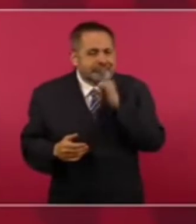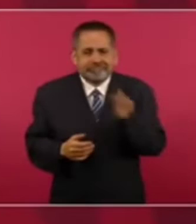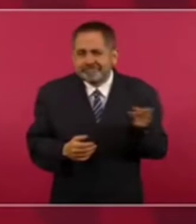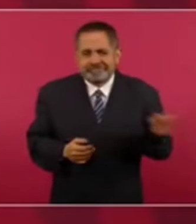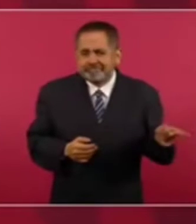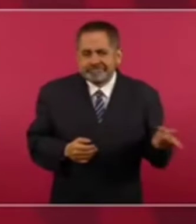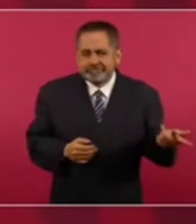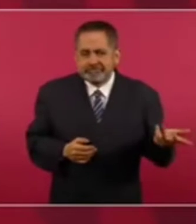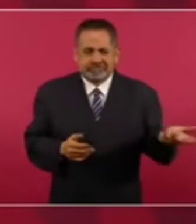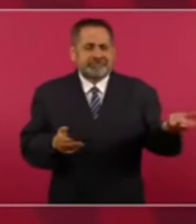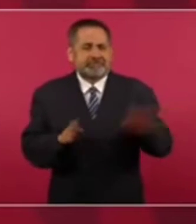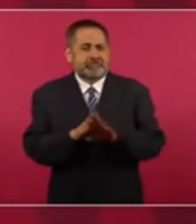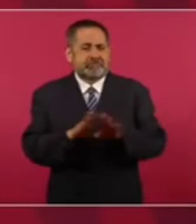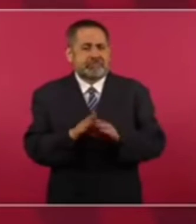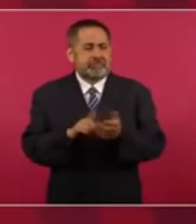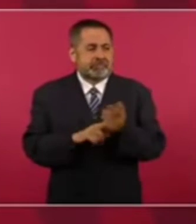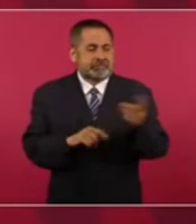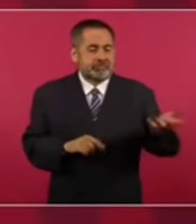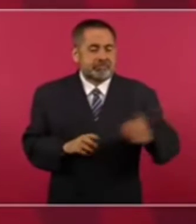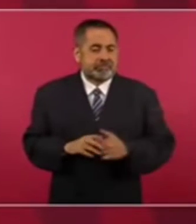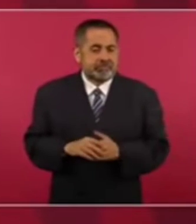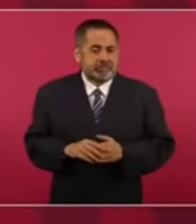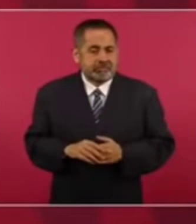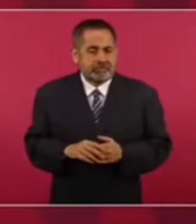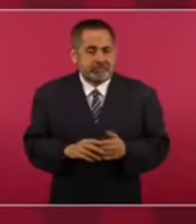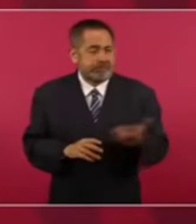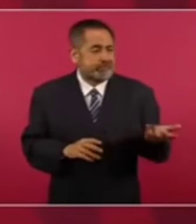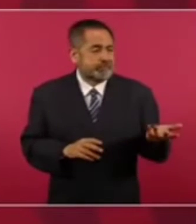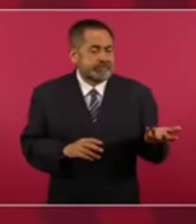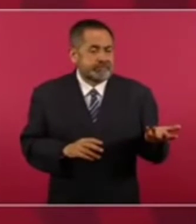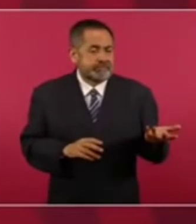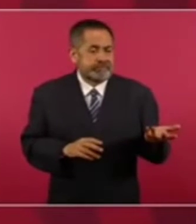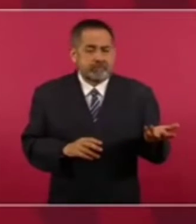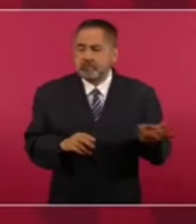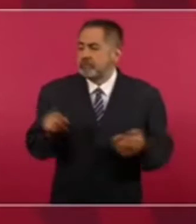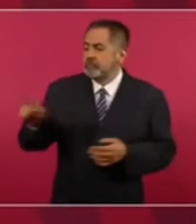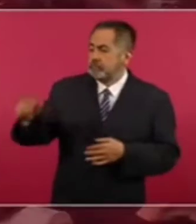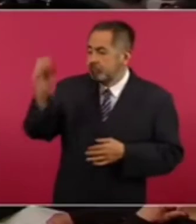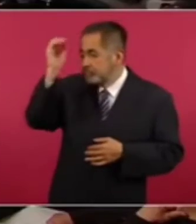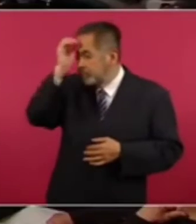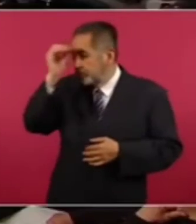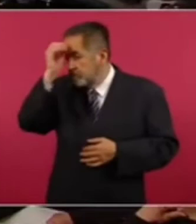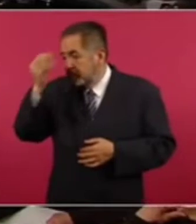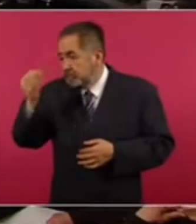De que alguien que expresa una opinión